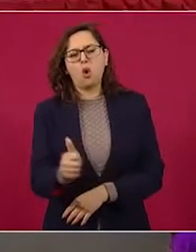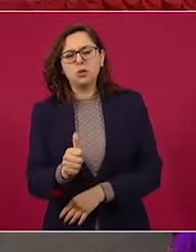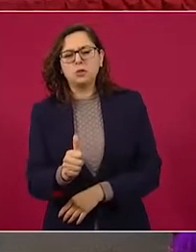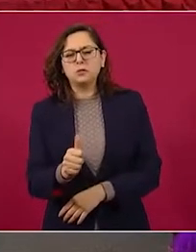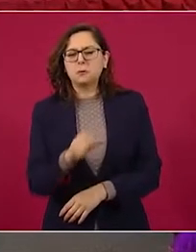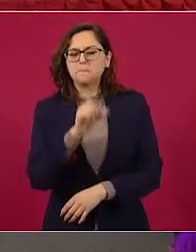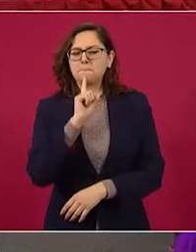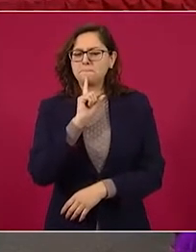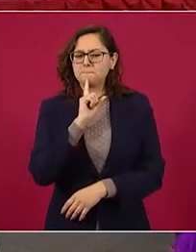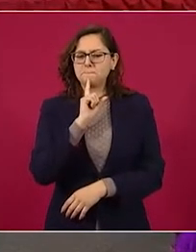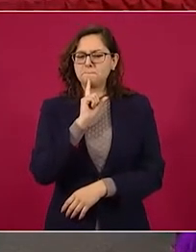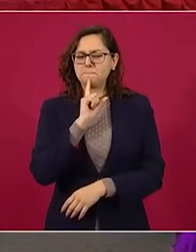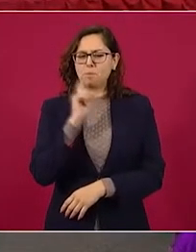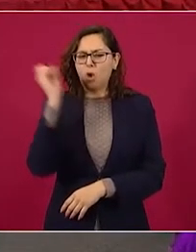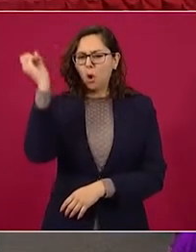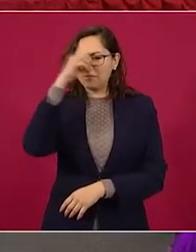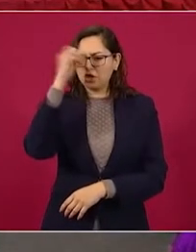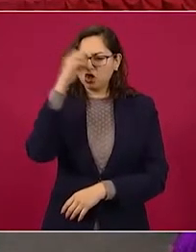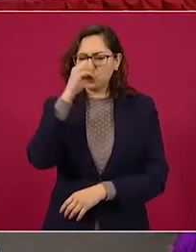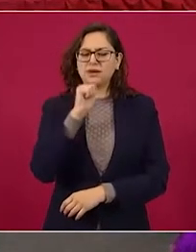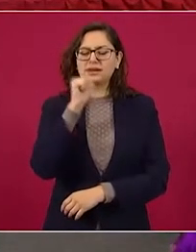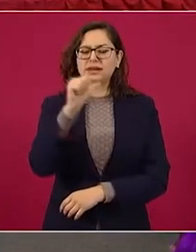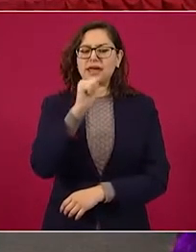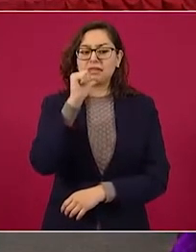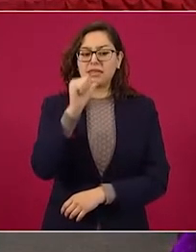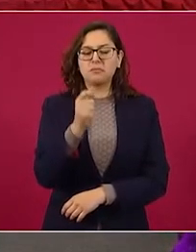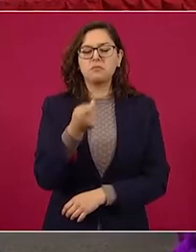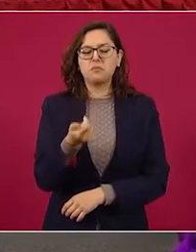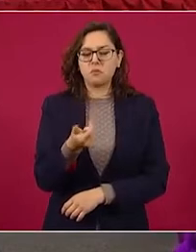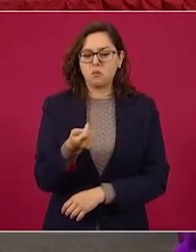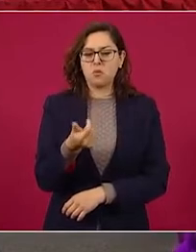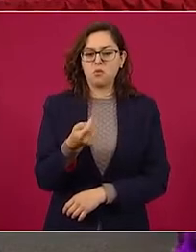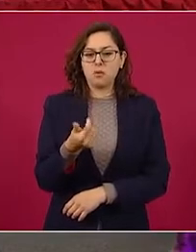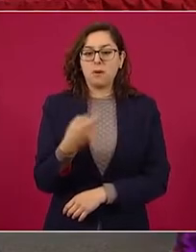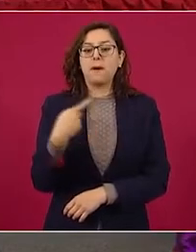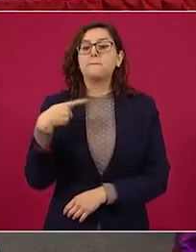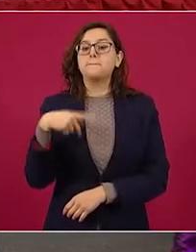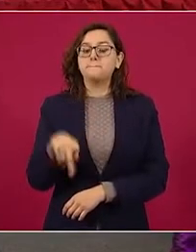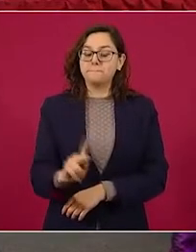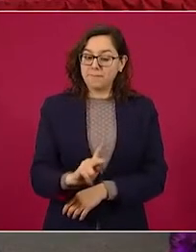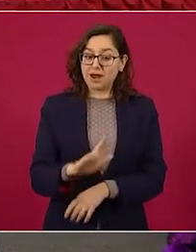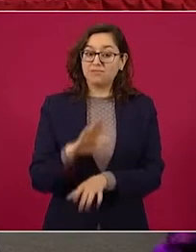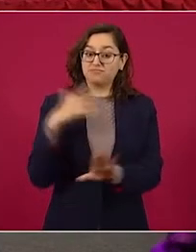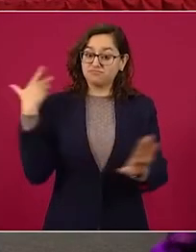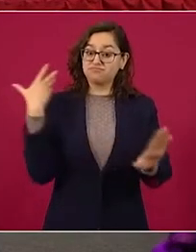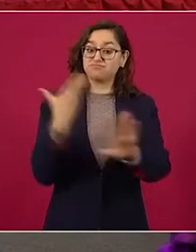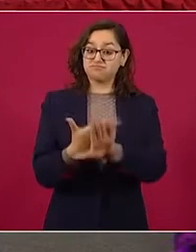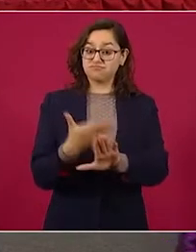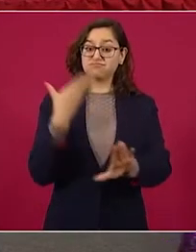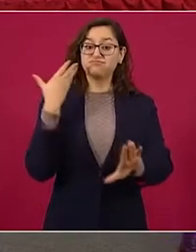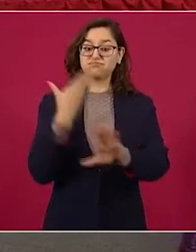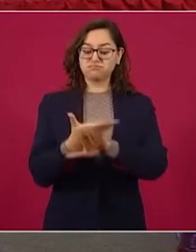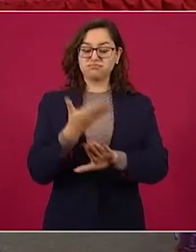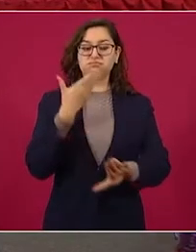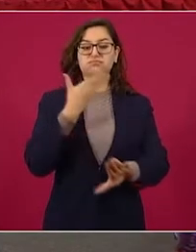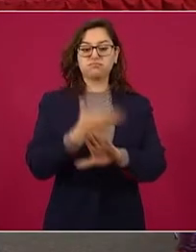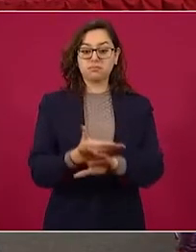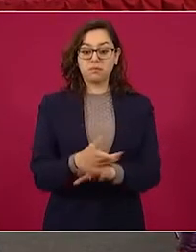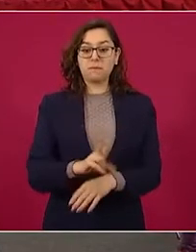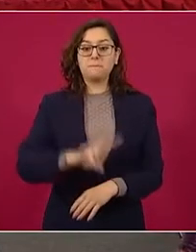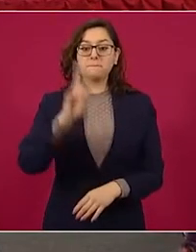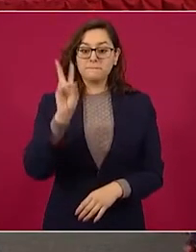tema, sin comentarios negativos. Pero siendo un trabajo para golpear sin mucho fondo, podemos considerarlas